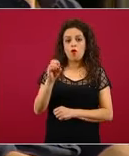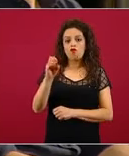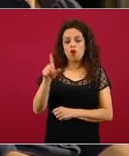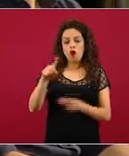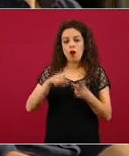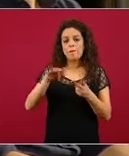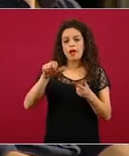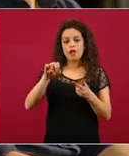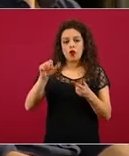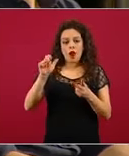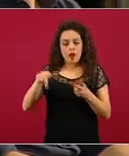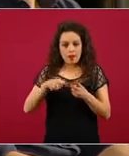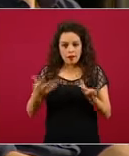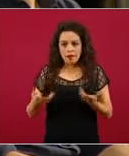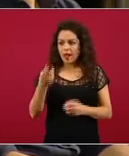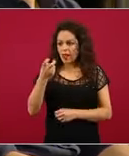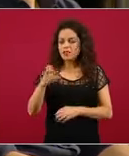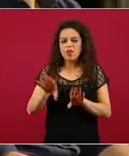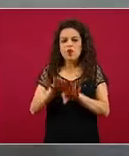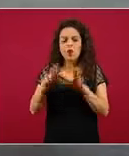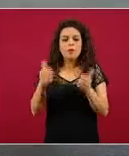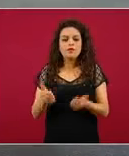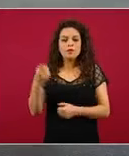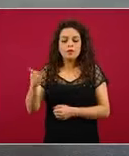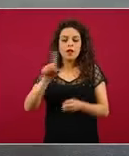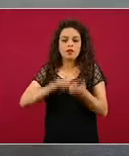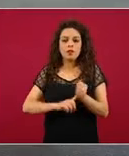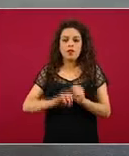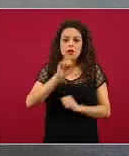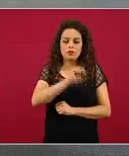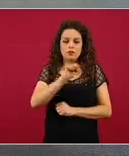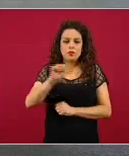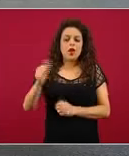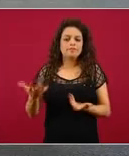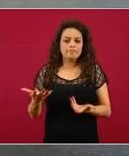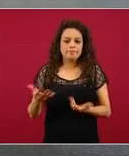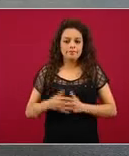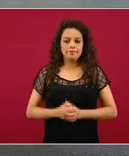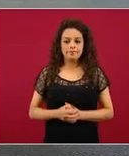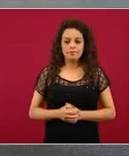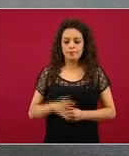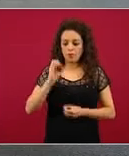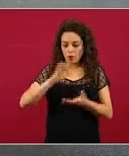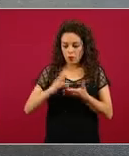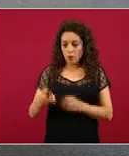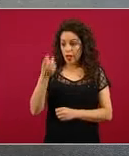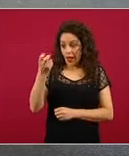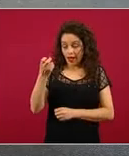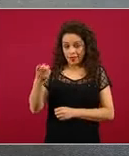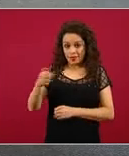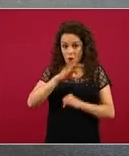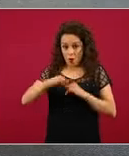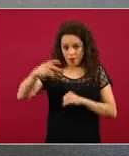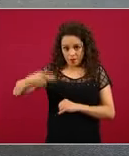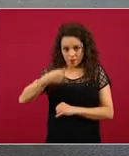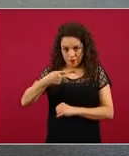está la Secretaría de Salud en ese tema? Muchas gracias. Empiezo por esa última pregunta, porque ya la hemos comentado también.